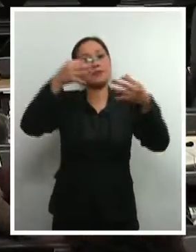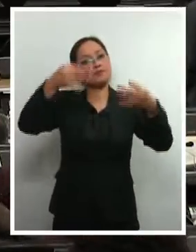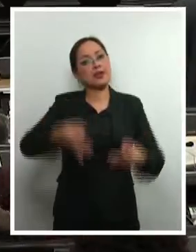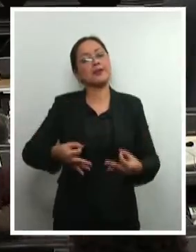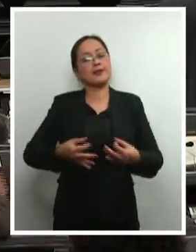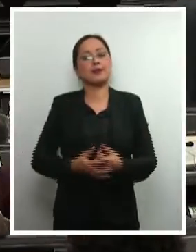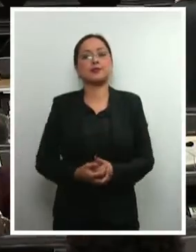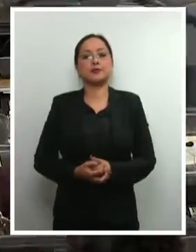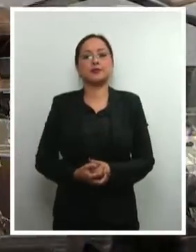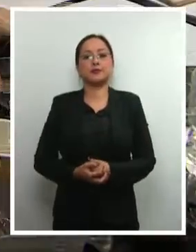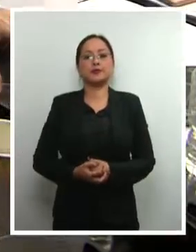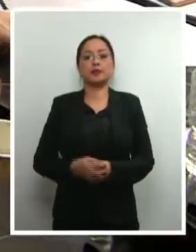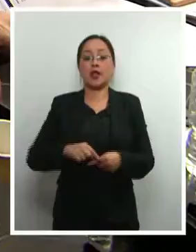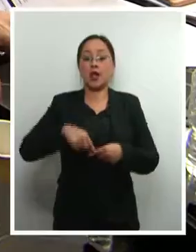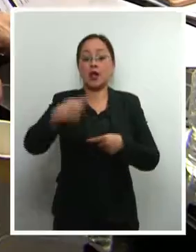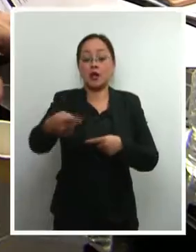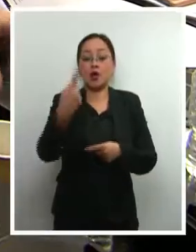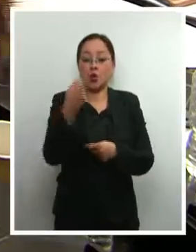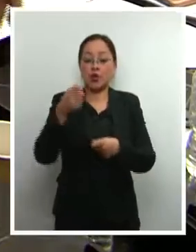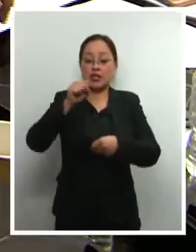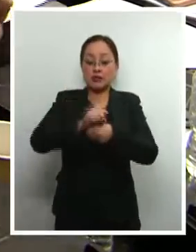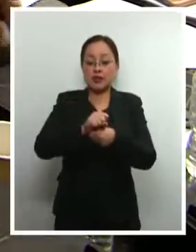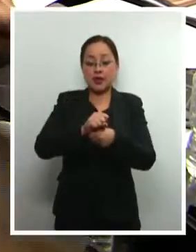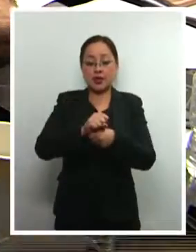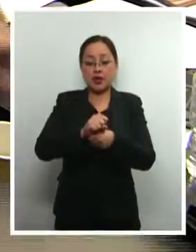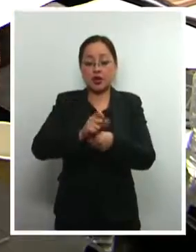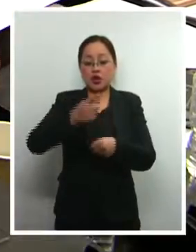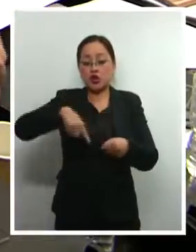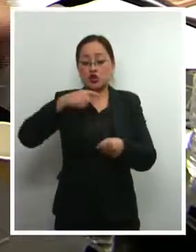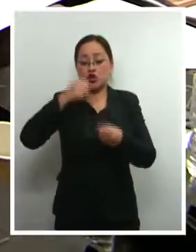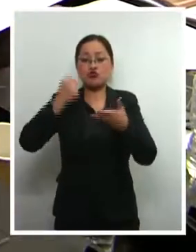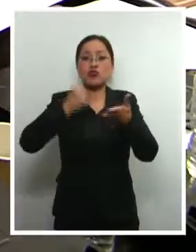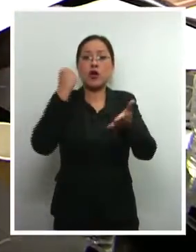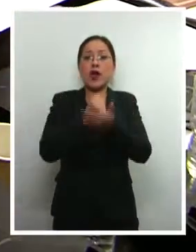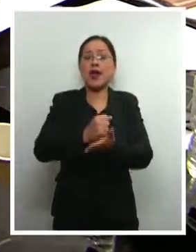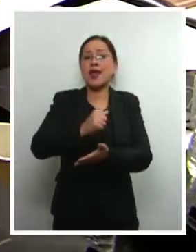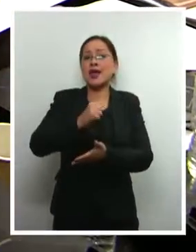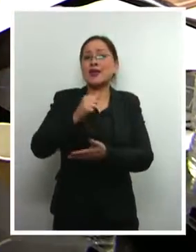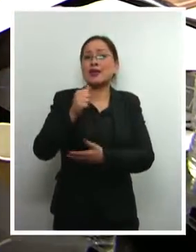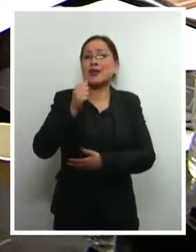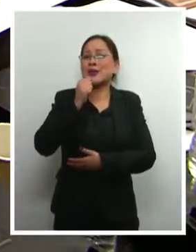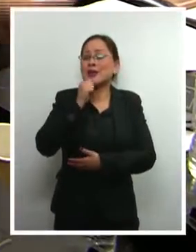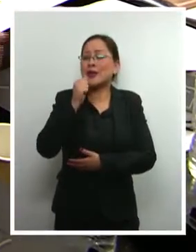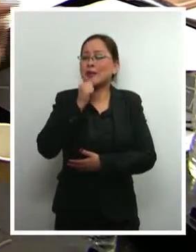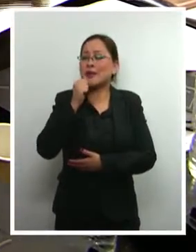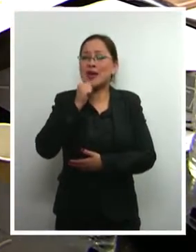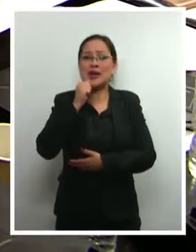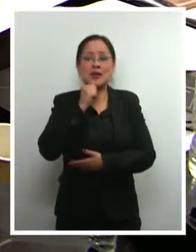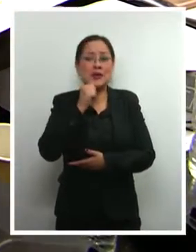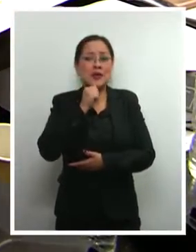Entonces, dentro de una semana no hemos aprobado ningún